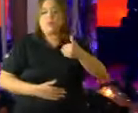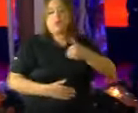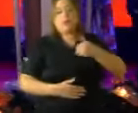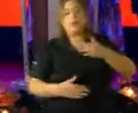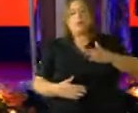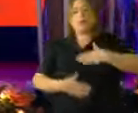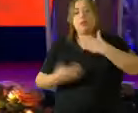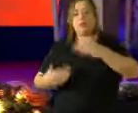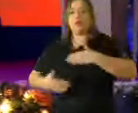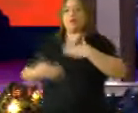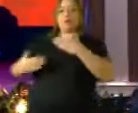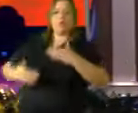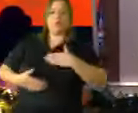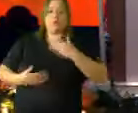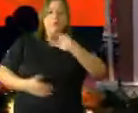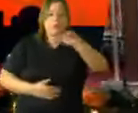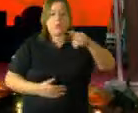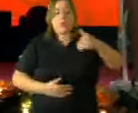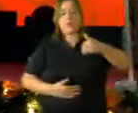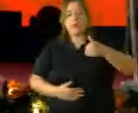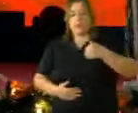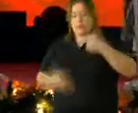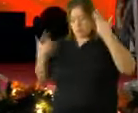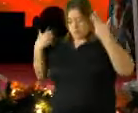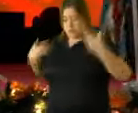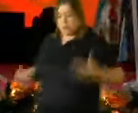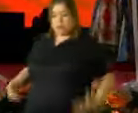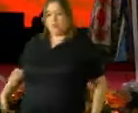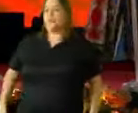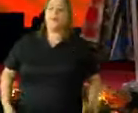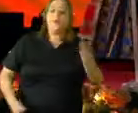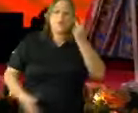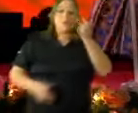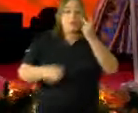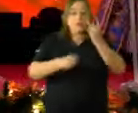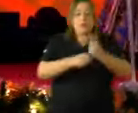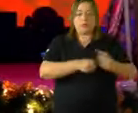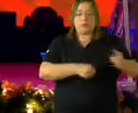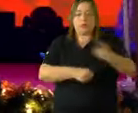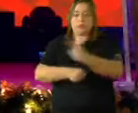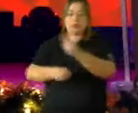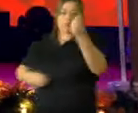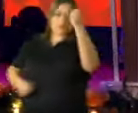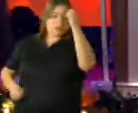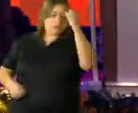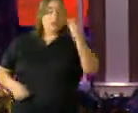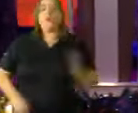mi alma. A ver. Gozo en mi alma y en mi ser. ¿Y cómo son? Como